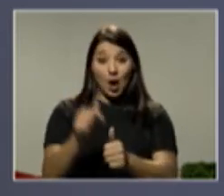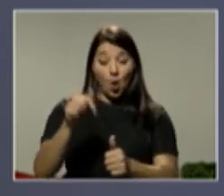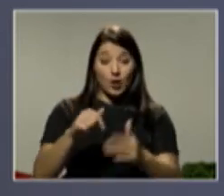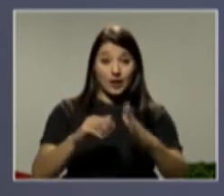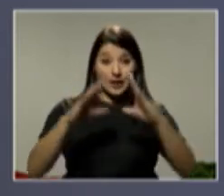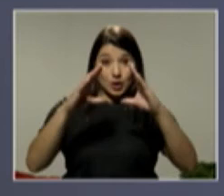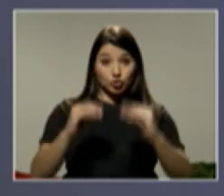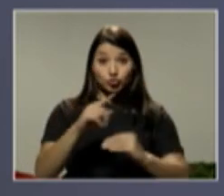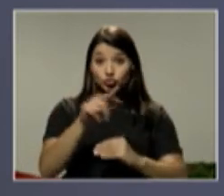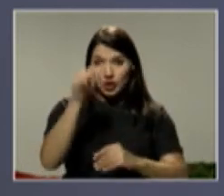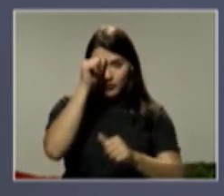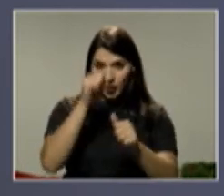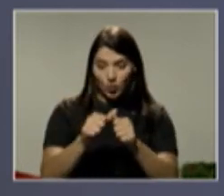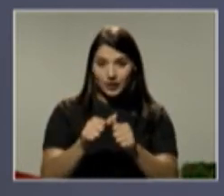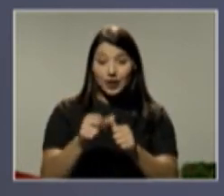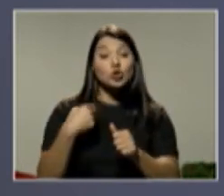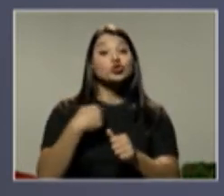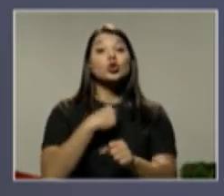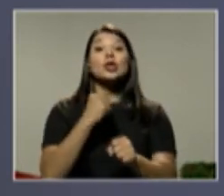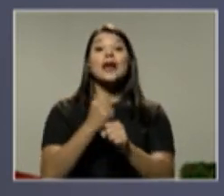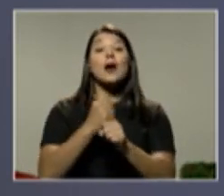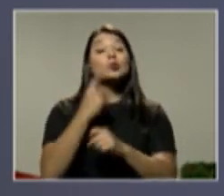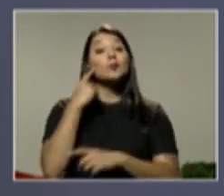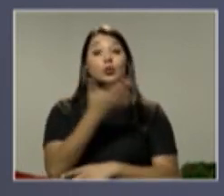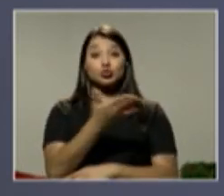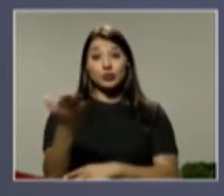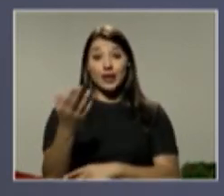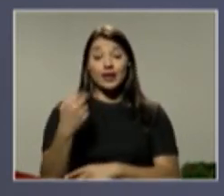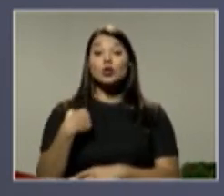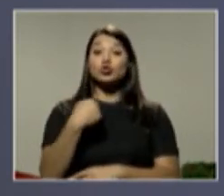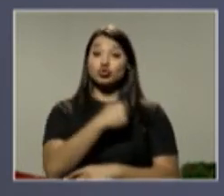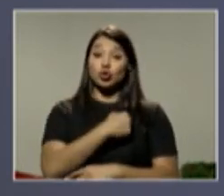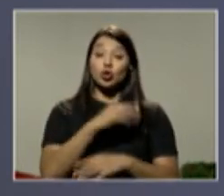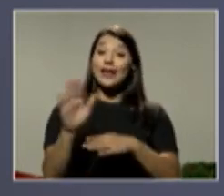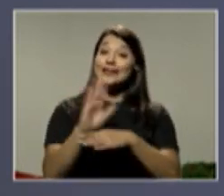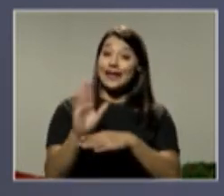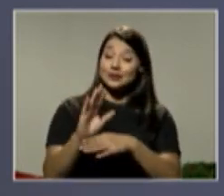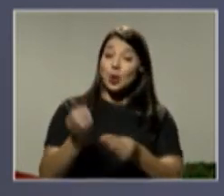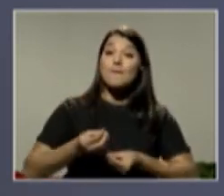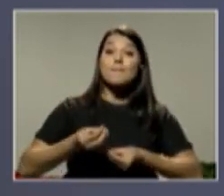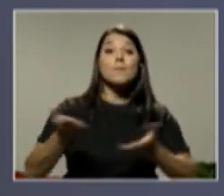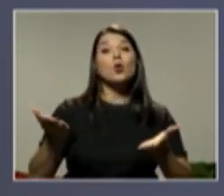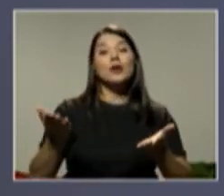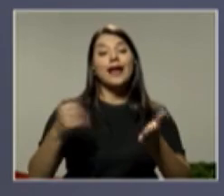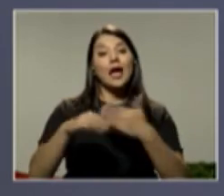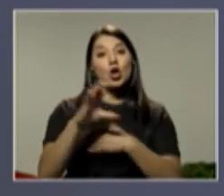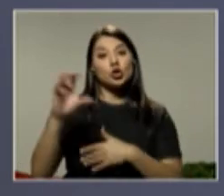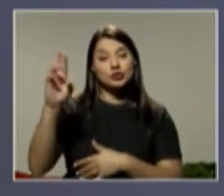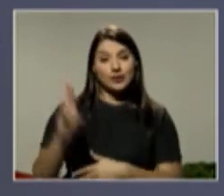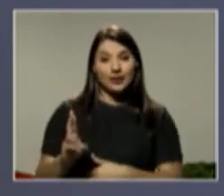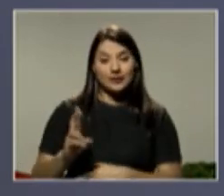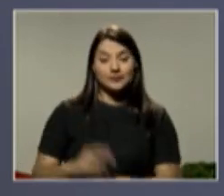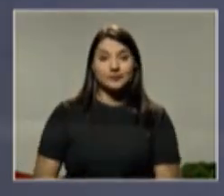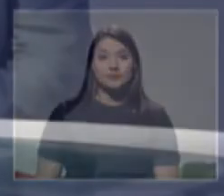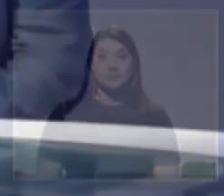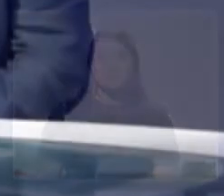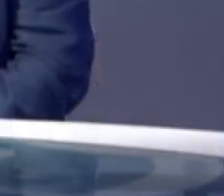noche y recuerde, trabajamos para usted. Somos la televisión pública de Costa Rica.